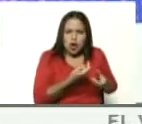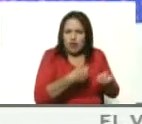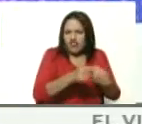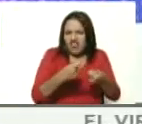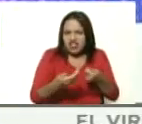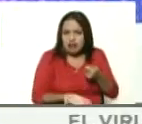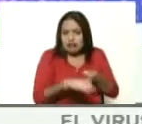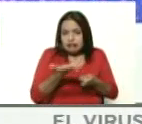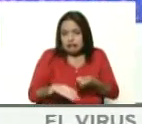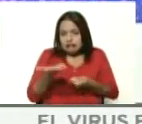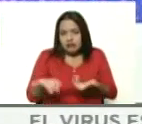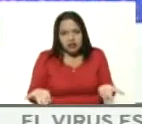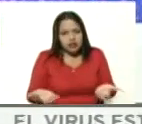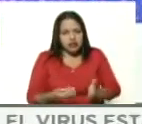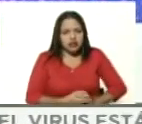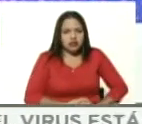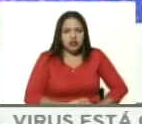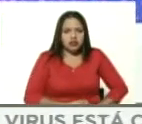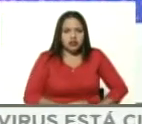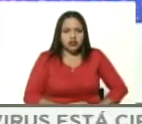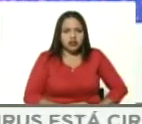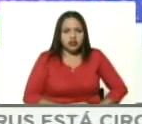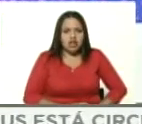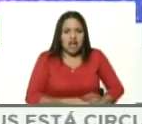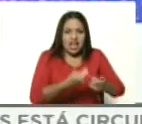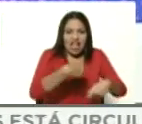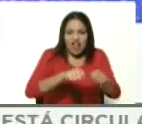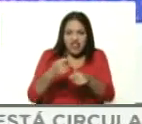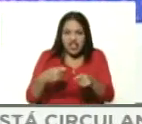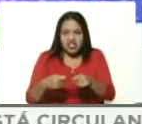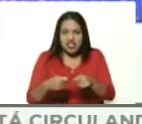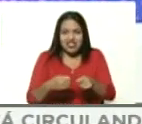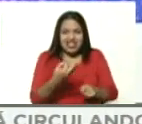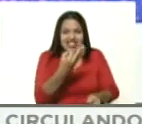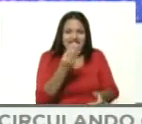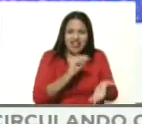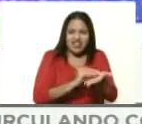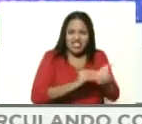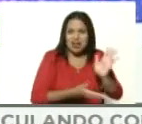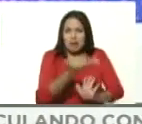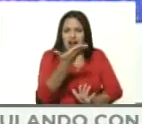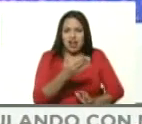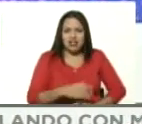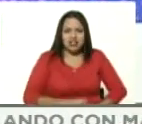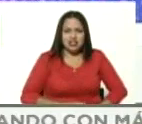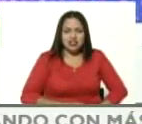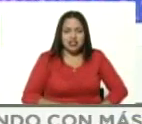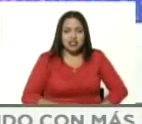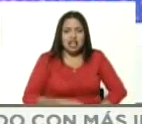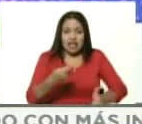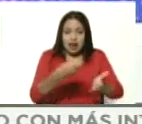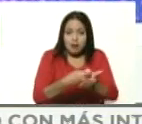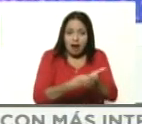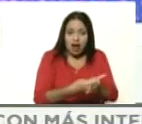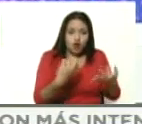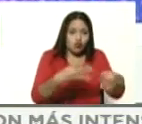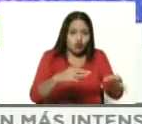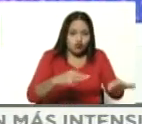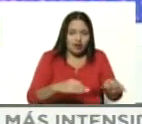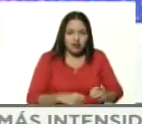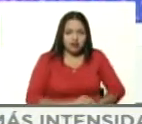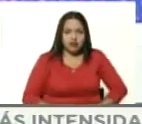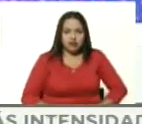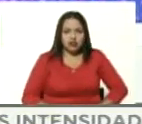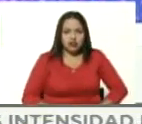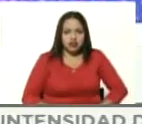mercancía, las venden en el mercado secundario 3 veces más el precio de lo que es el precio original